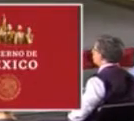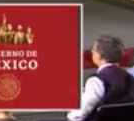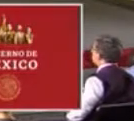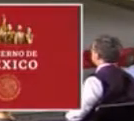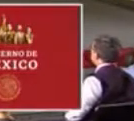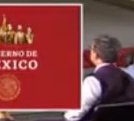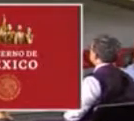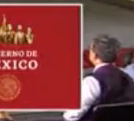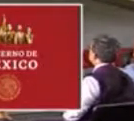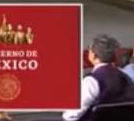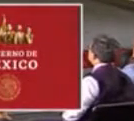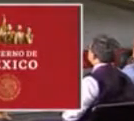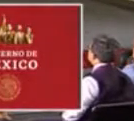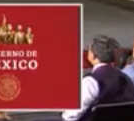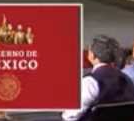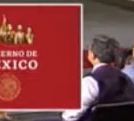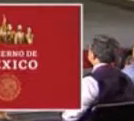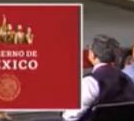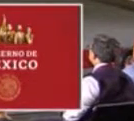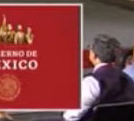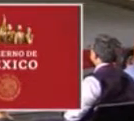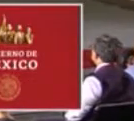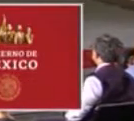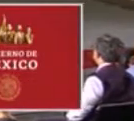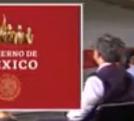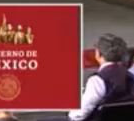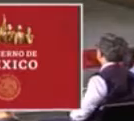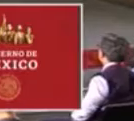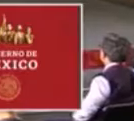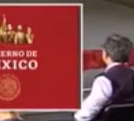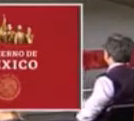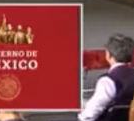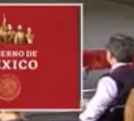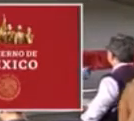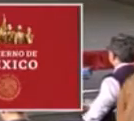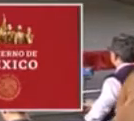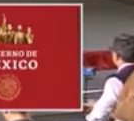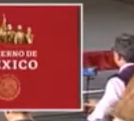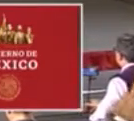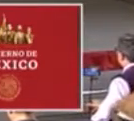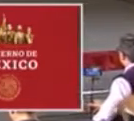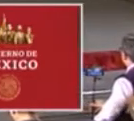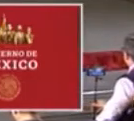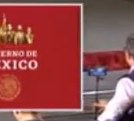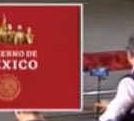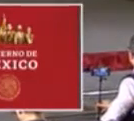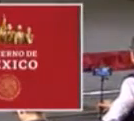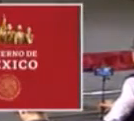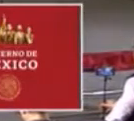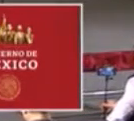de las investigaciones que se están llevando a cabo para